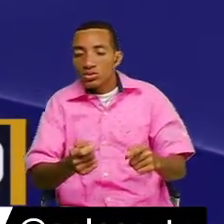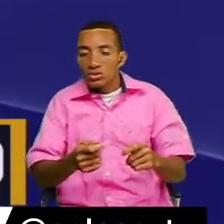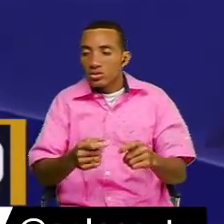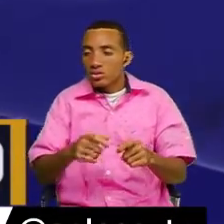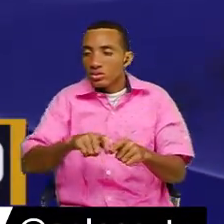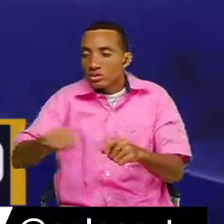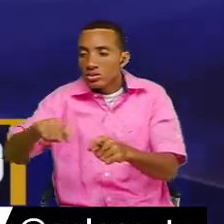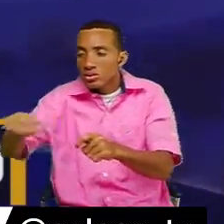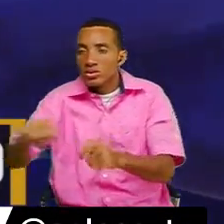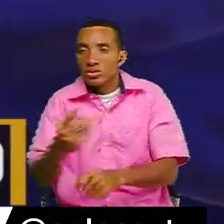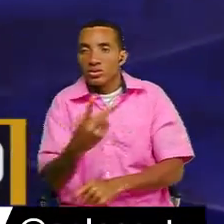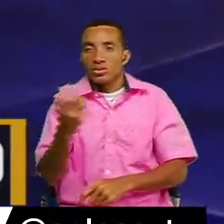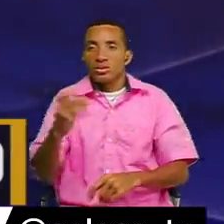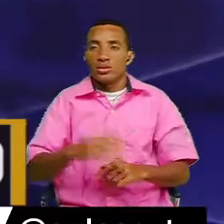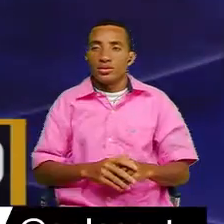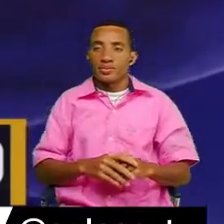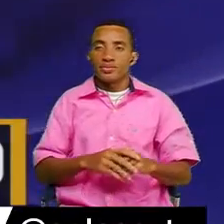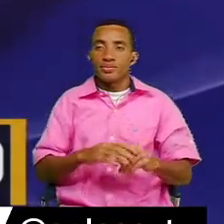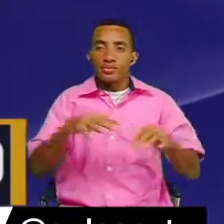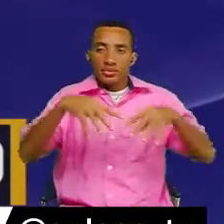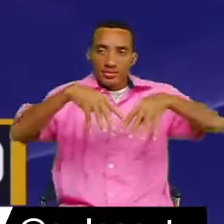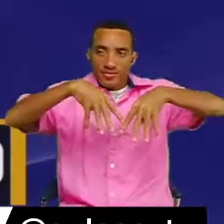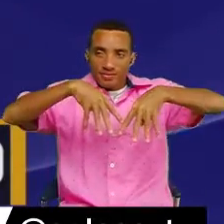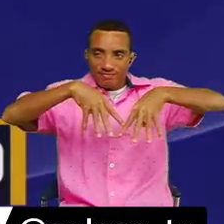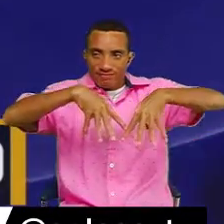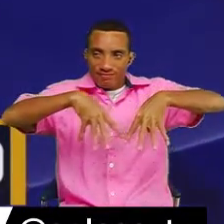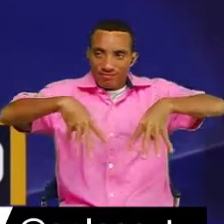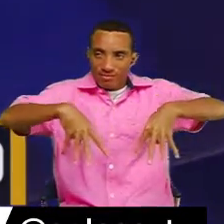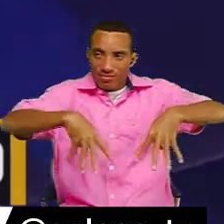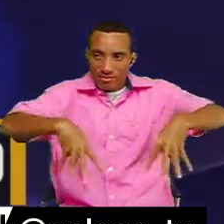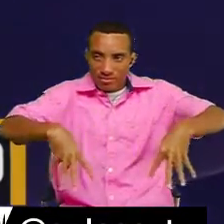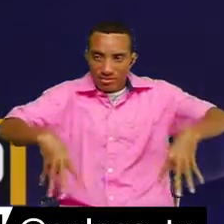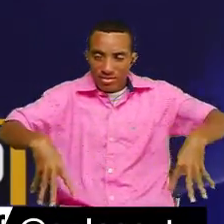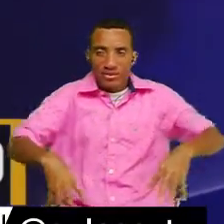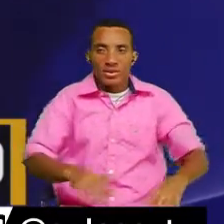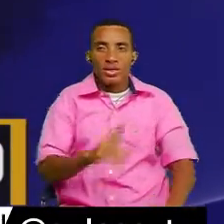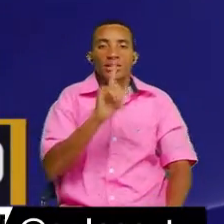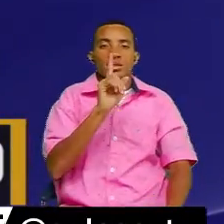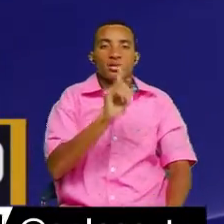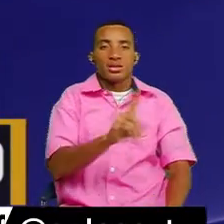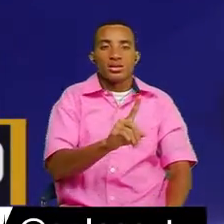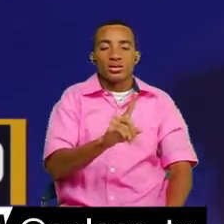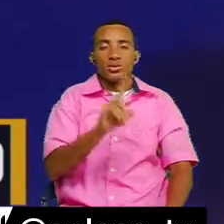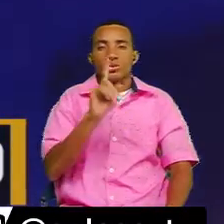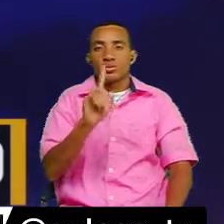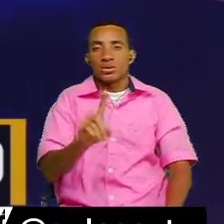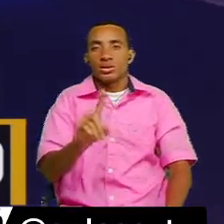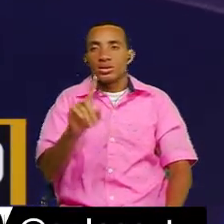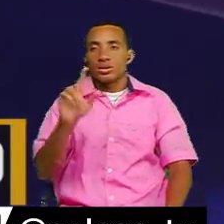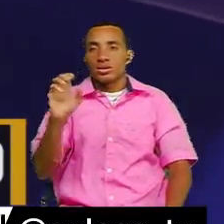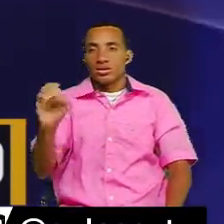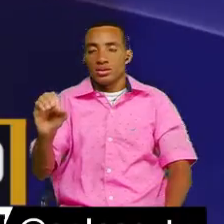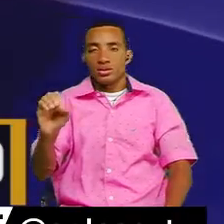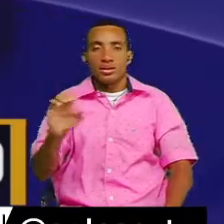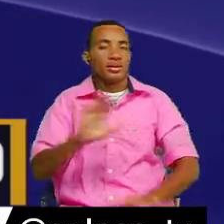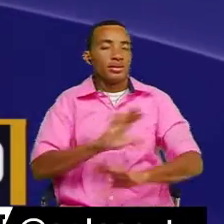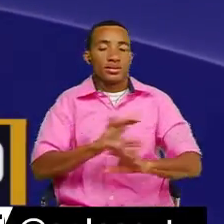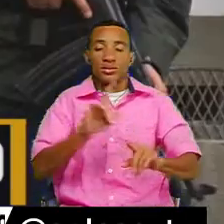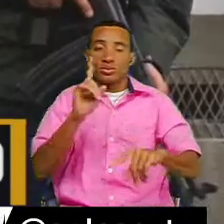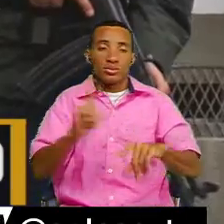artesanales tenían en su poder un trasmayo deslizado de 120 varas y 17 kilos de pescado, la mayoría de estos que no cumplen con la